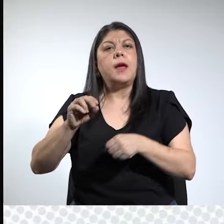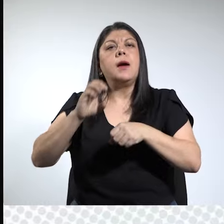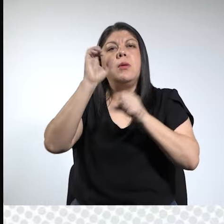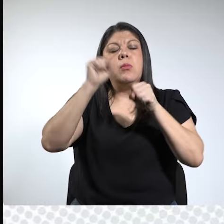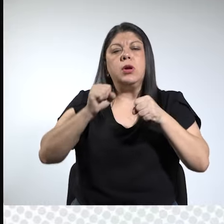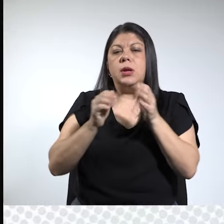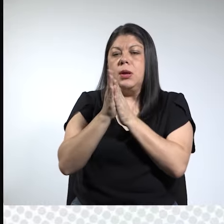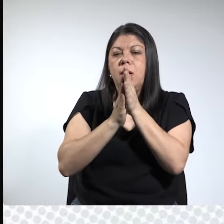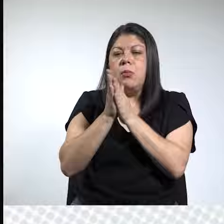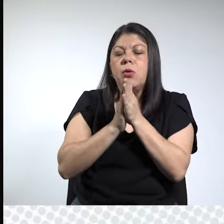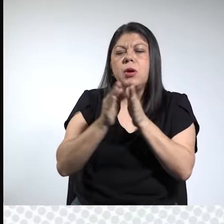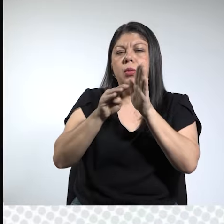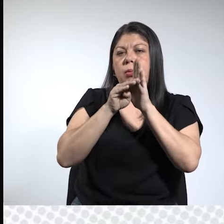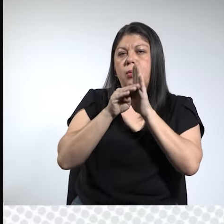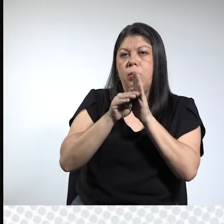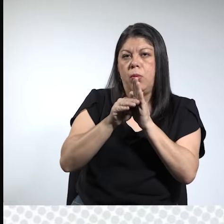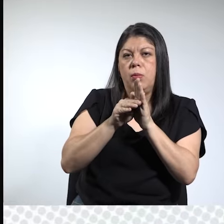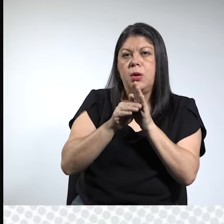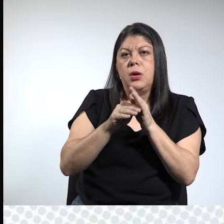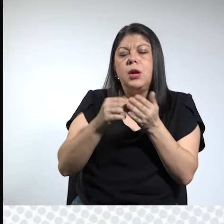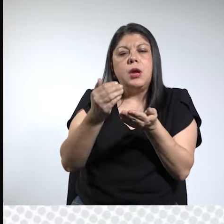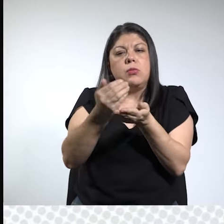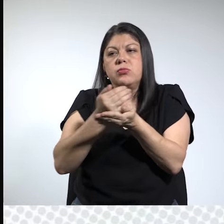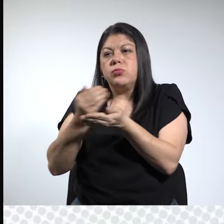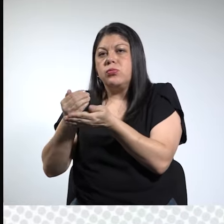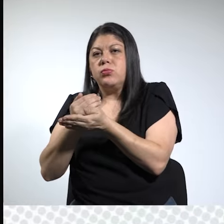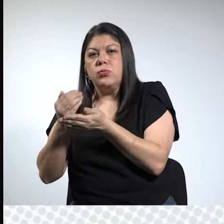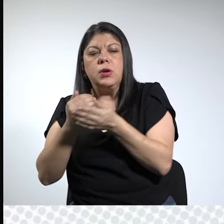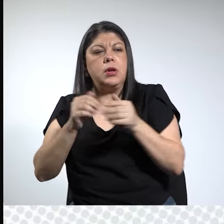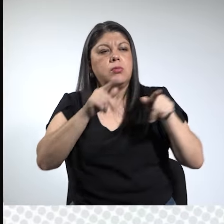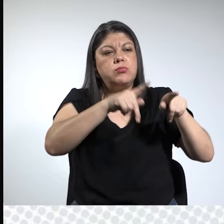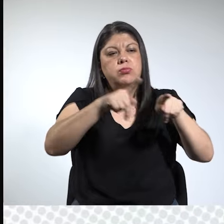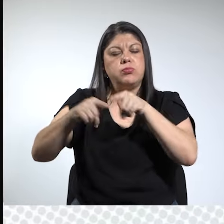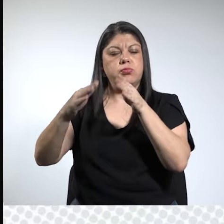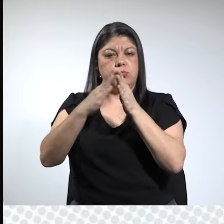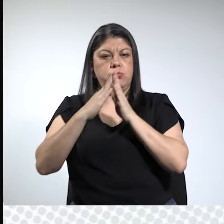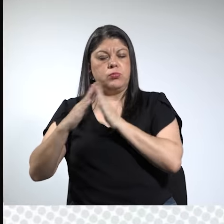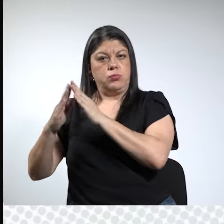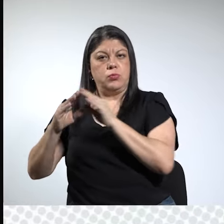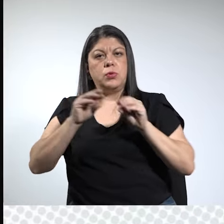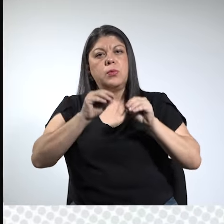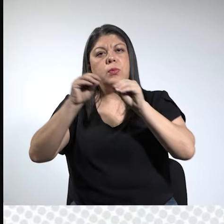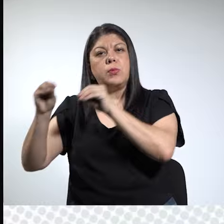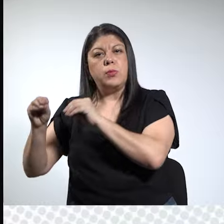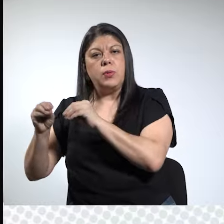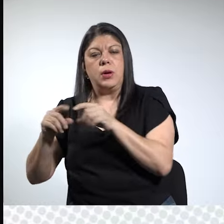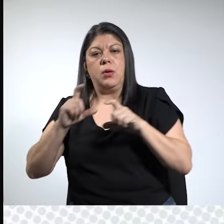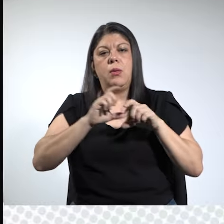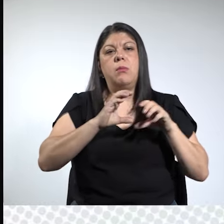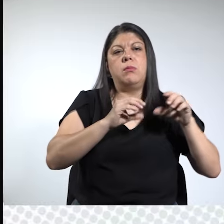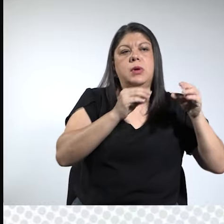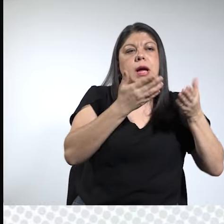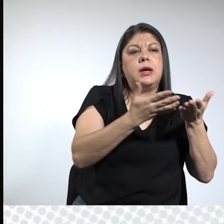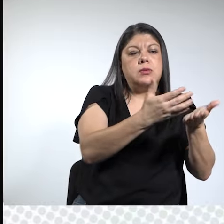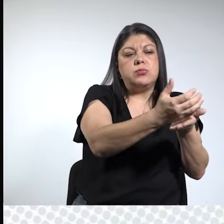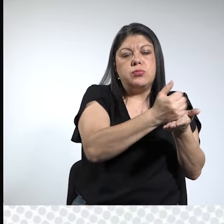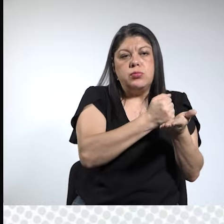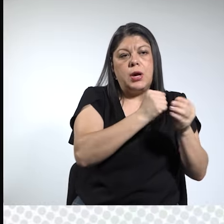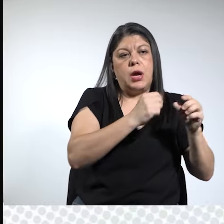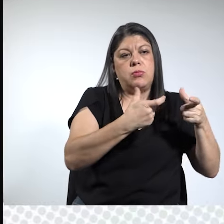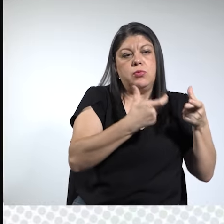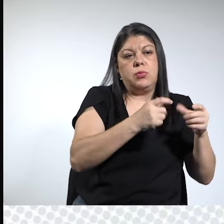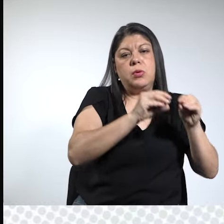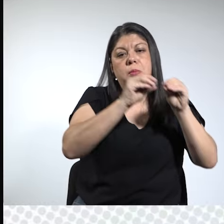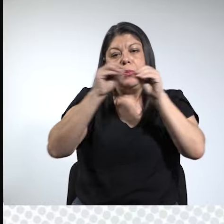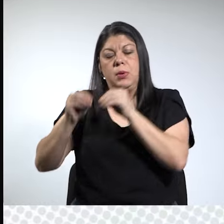con ese modelo entonces compensar con un subsidio a las poblaciones migrantes más vulnerables, de los más ricos a los más pobres. Muy